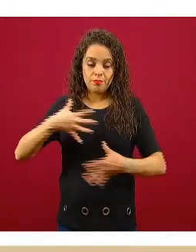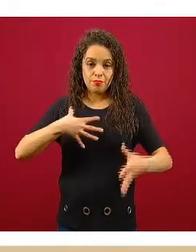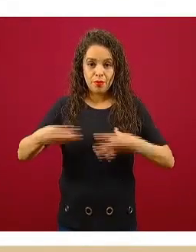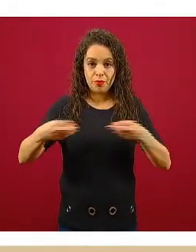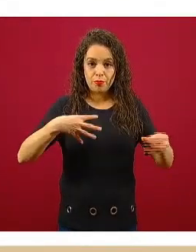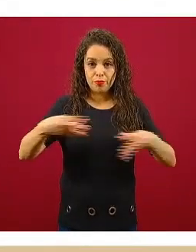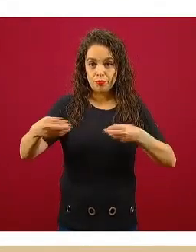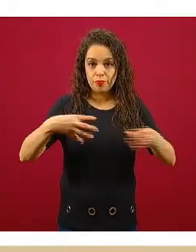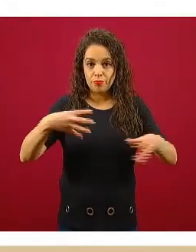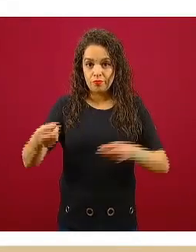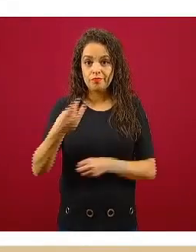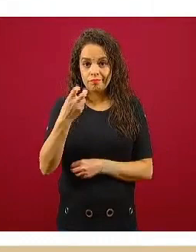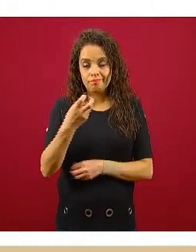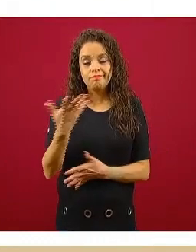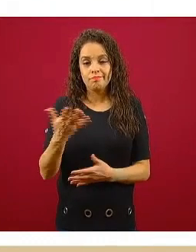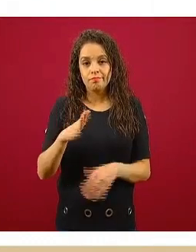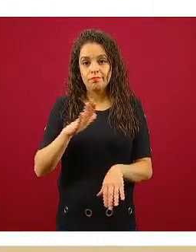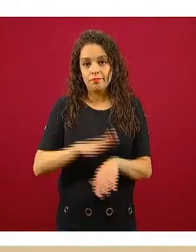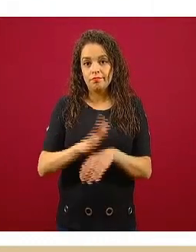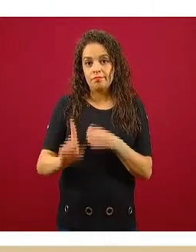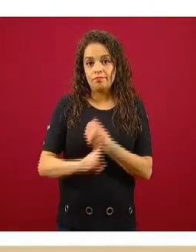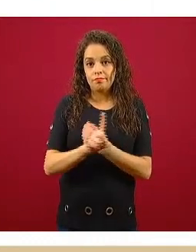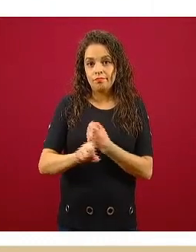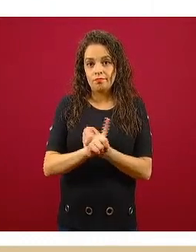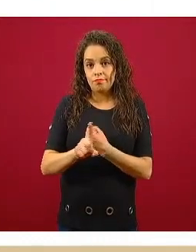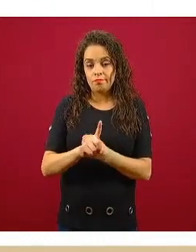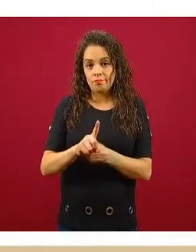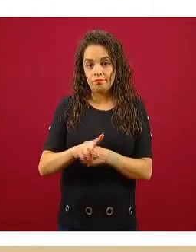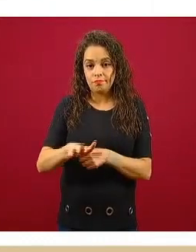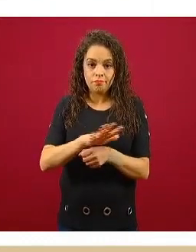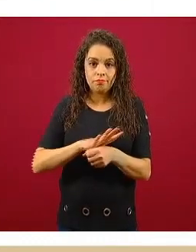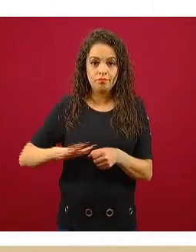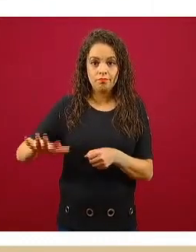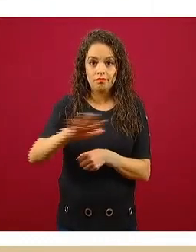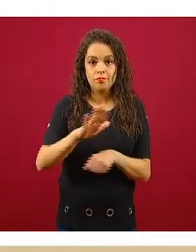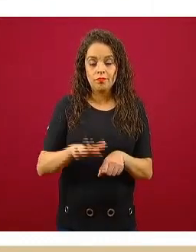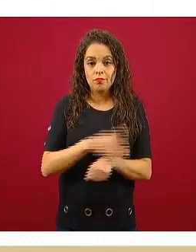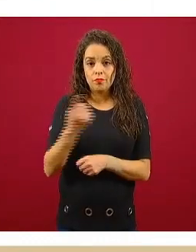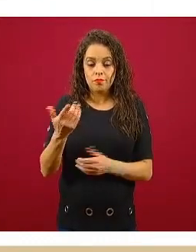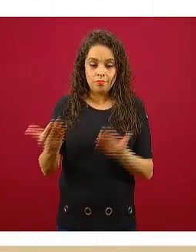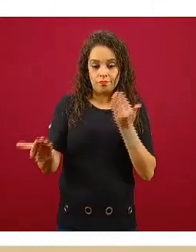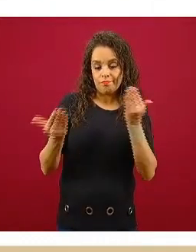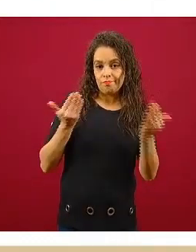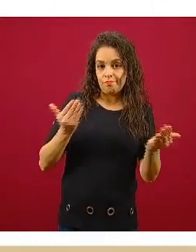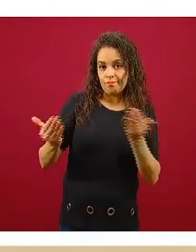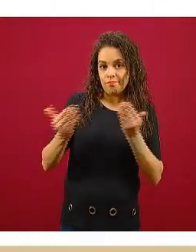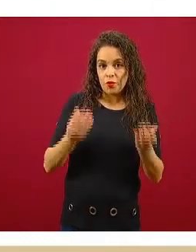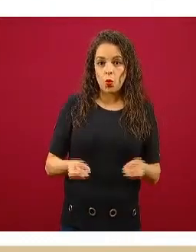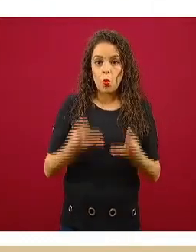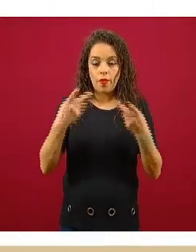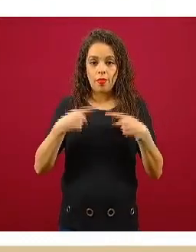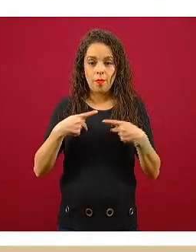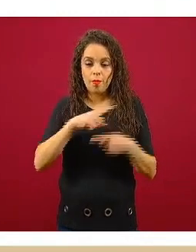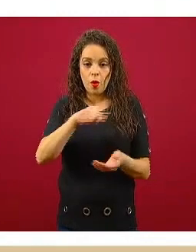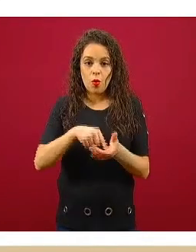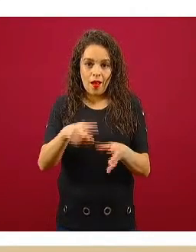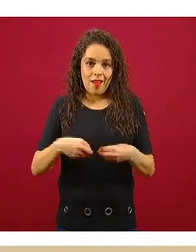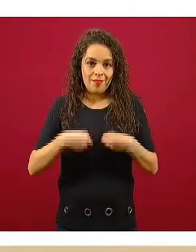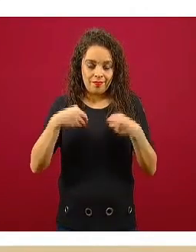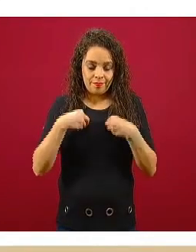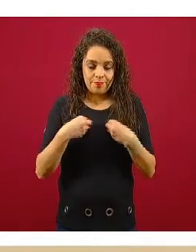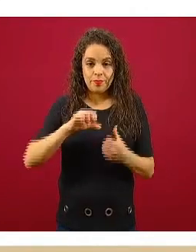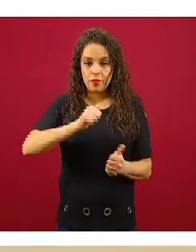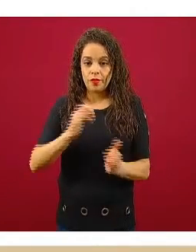transmisión y donde entonces más afectación poblacional estamos teniendo en función de la comparación. En la siguiente diapositiva